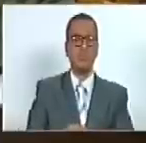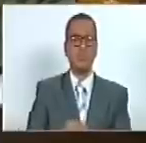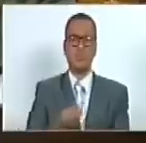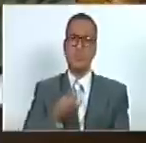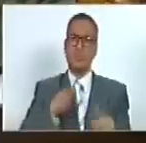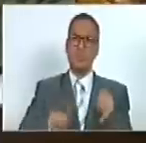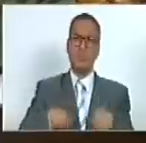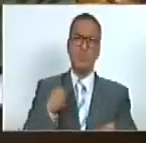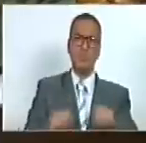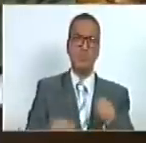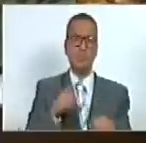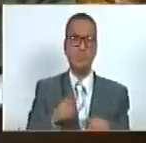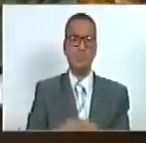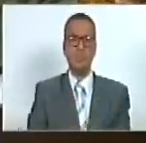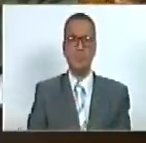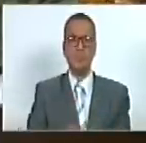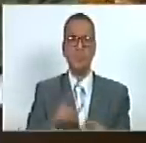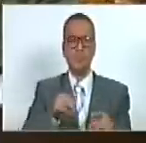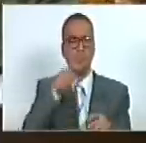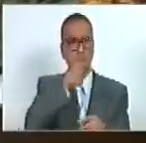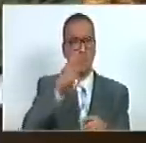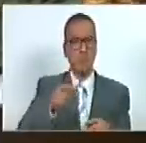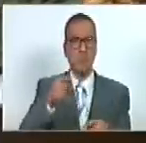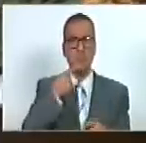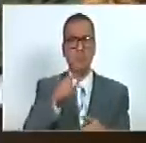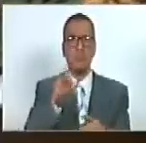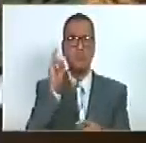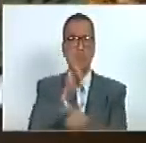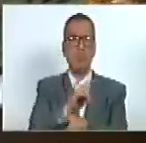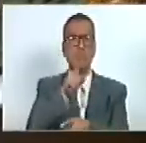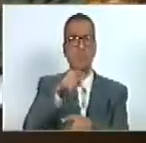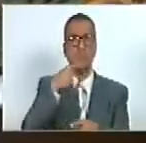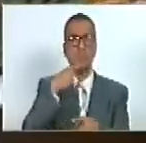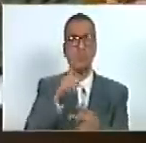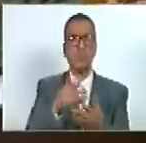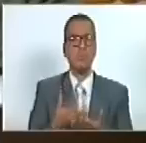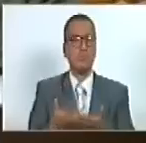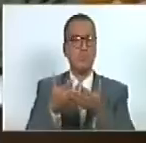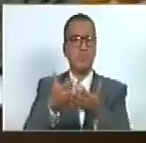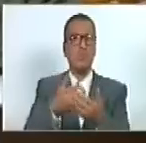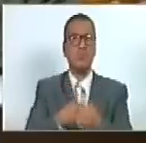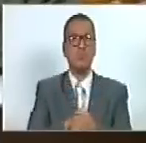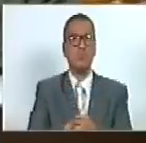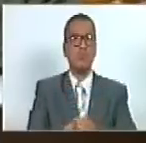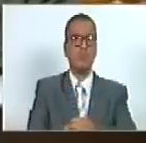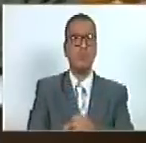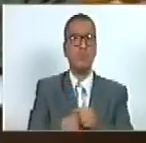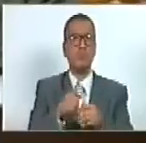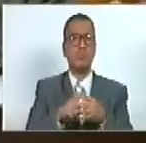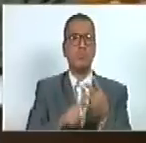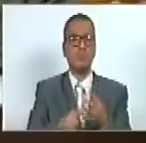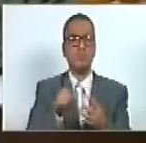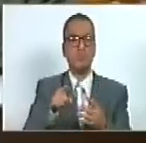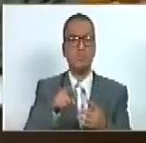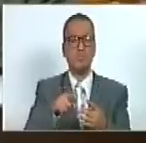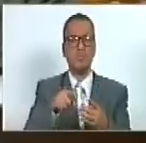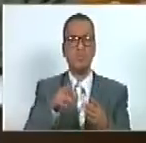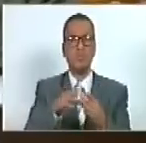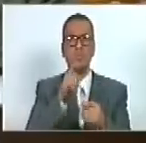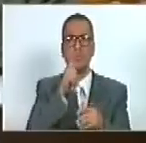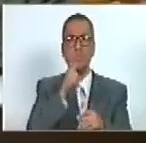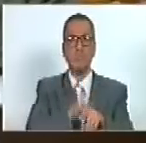angustiado y que ese pueblo fue traicionado porque se le entregó al imperialismo más criminal de la